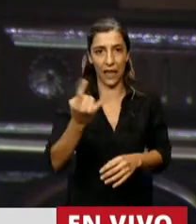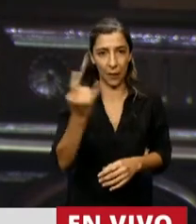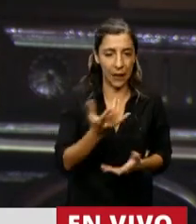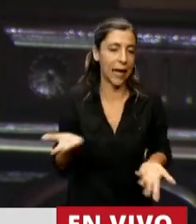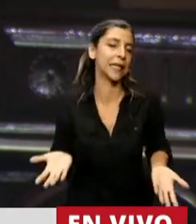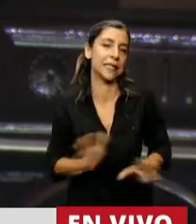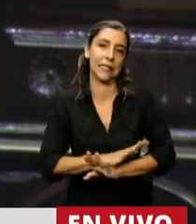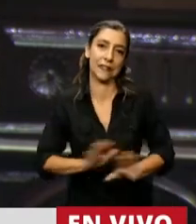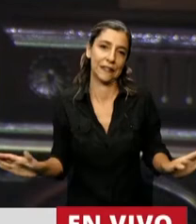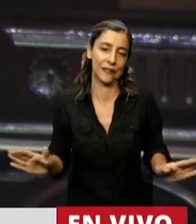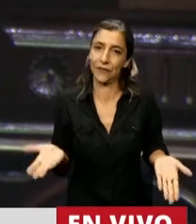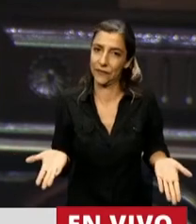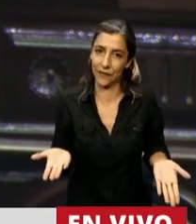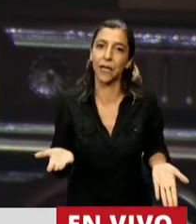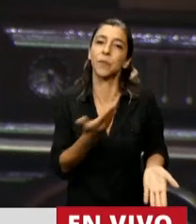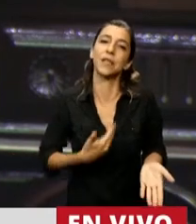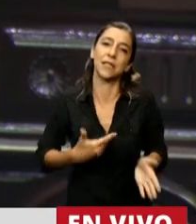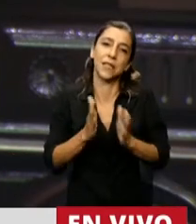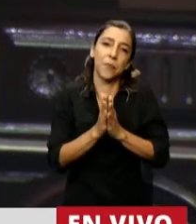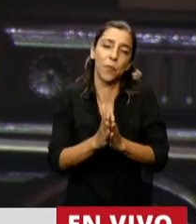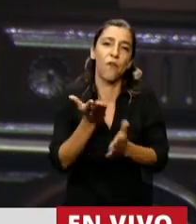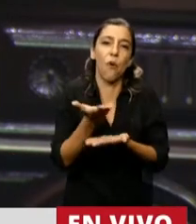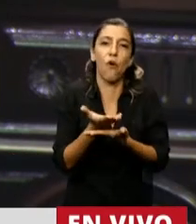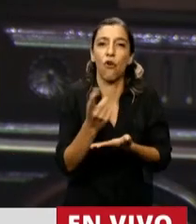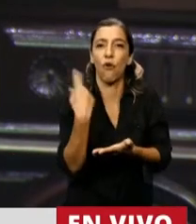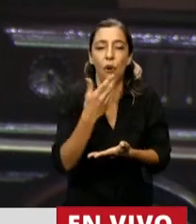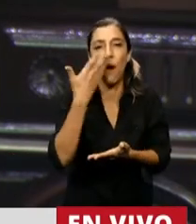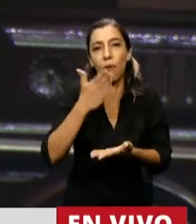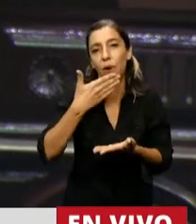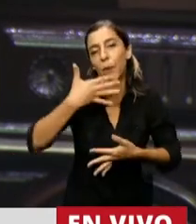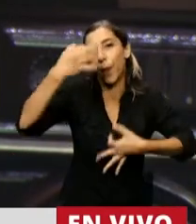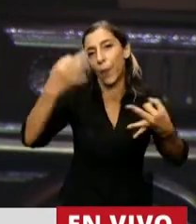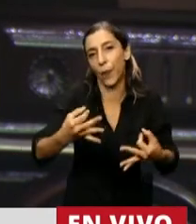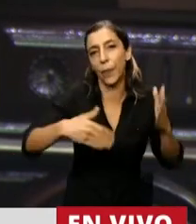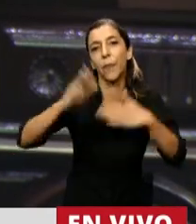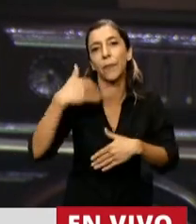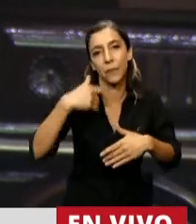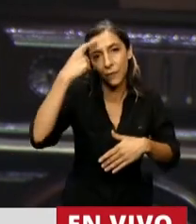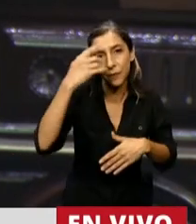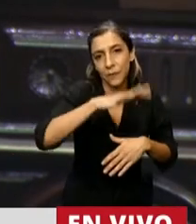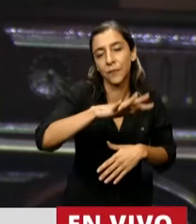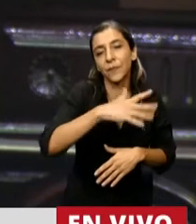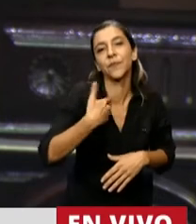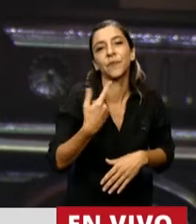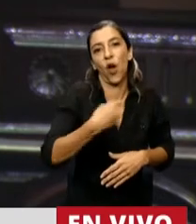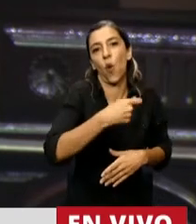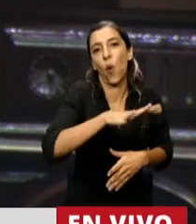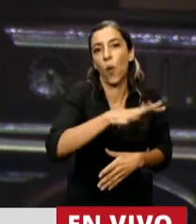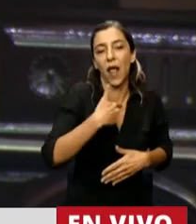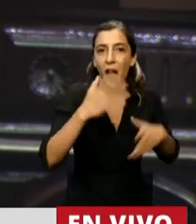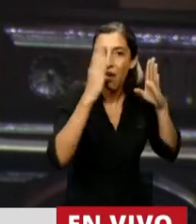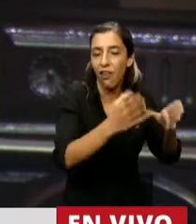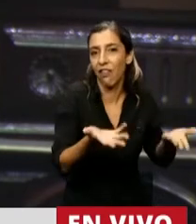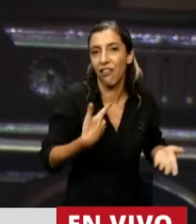es importante que acá se hable con la verdad. Se los debemos, sobre todo a los jubilados. Pero de alguna manera intentan